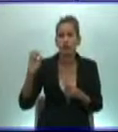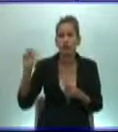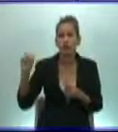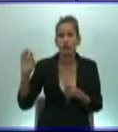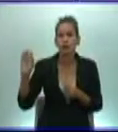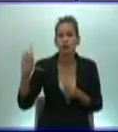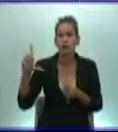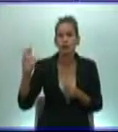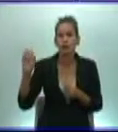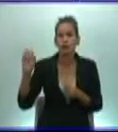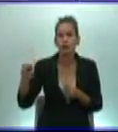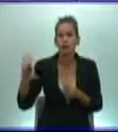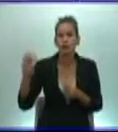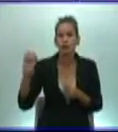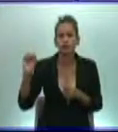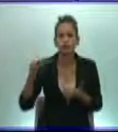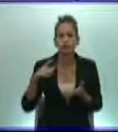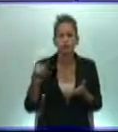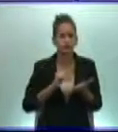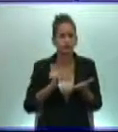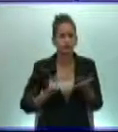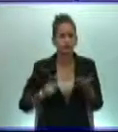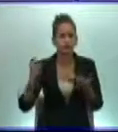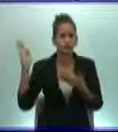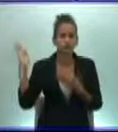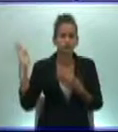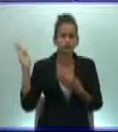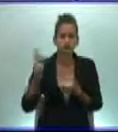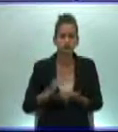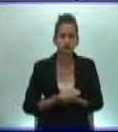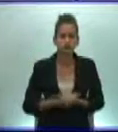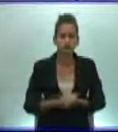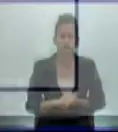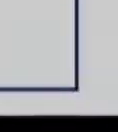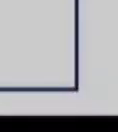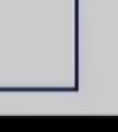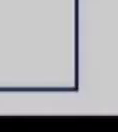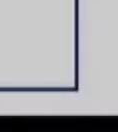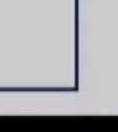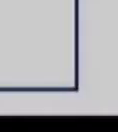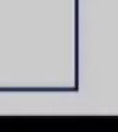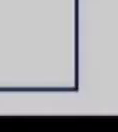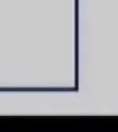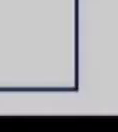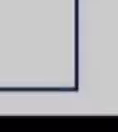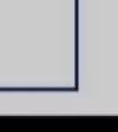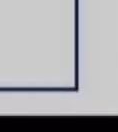notes en tu libreta.